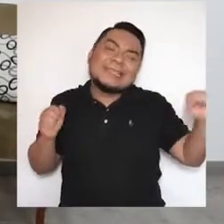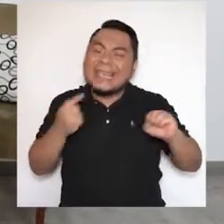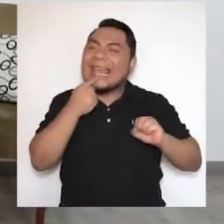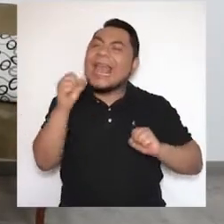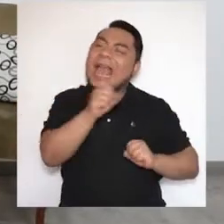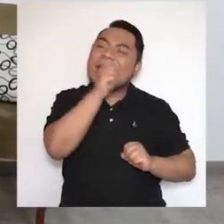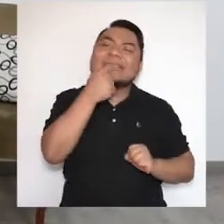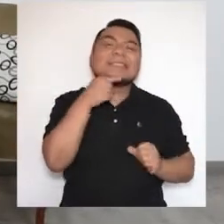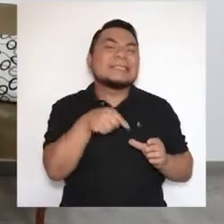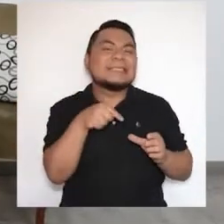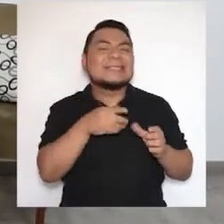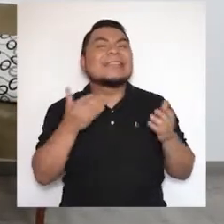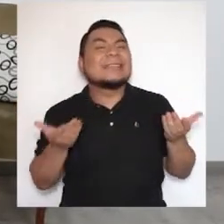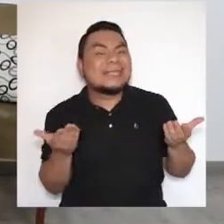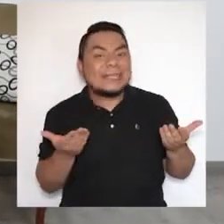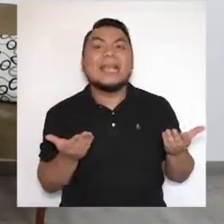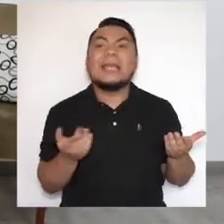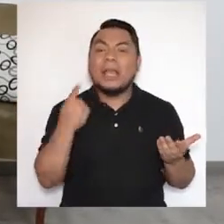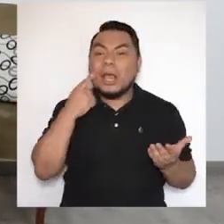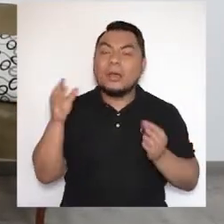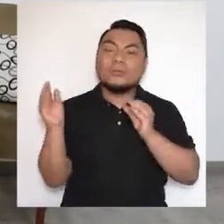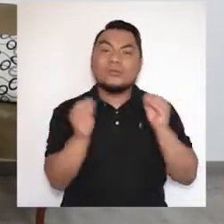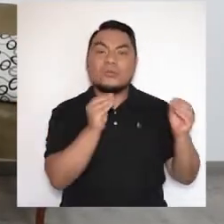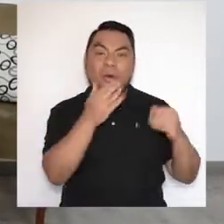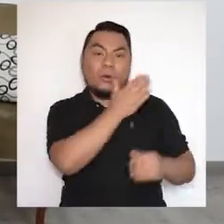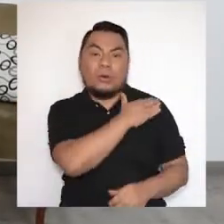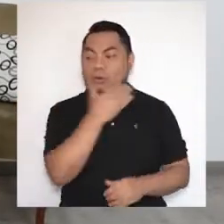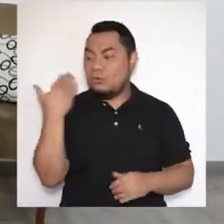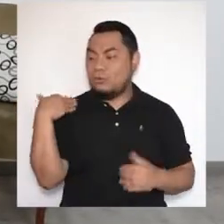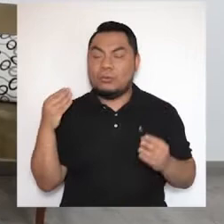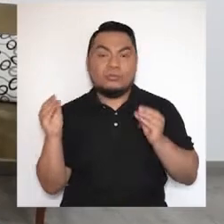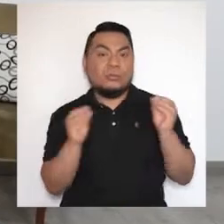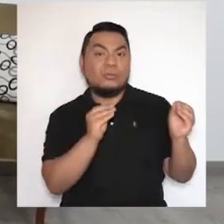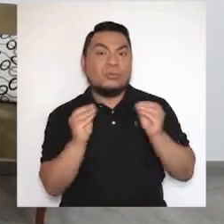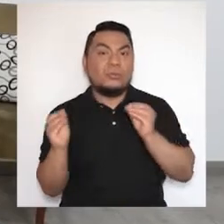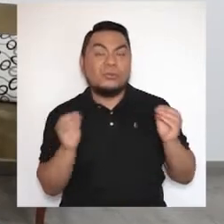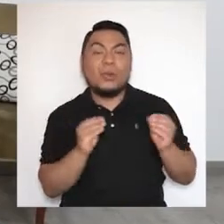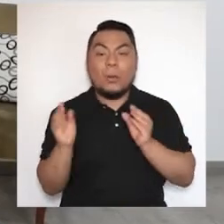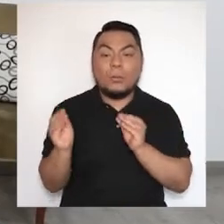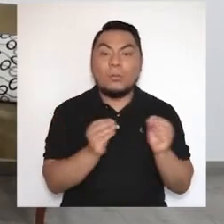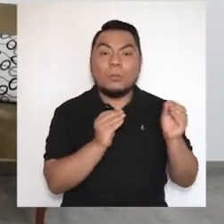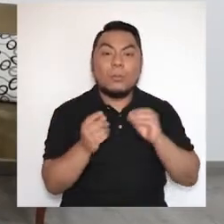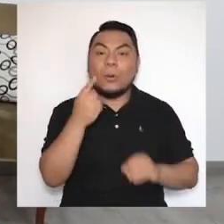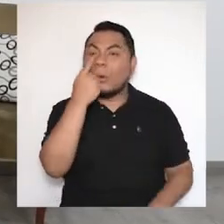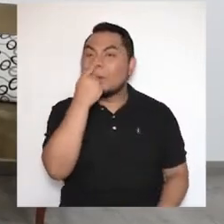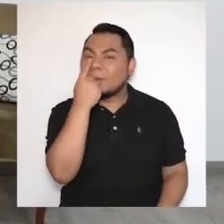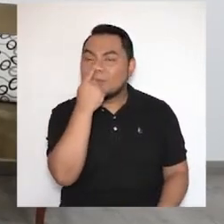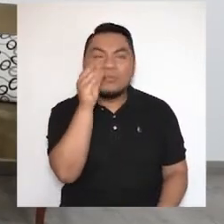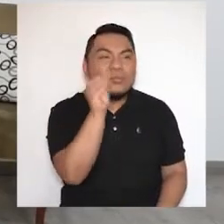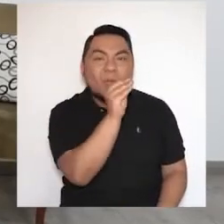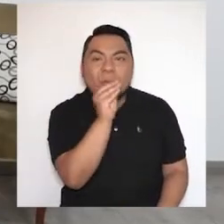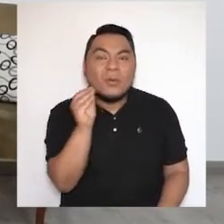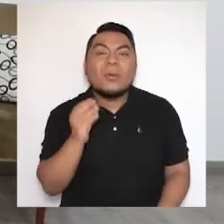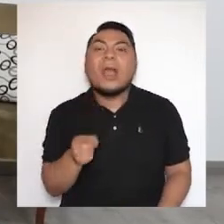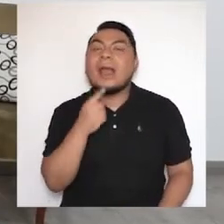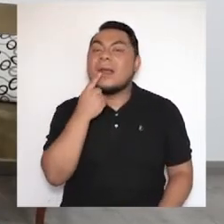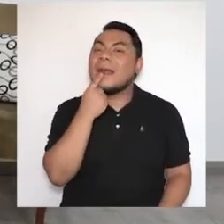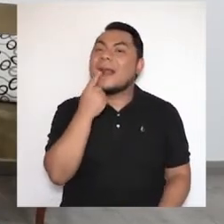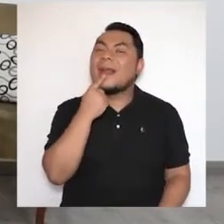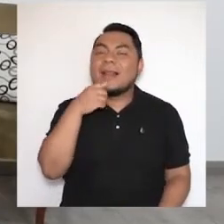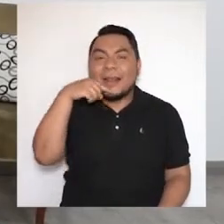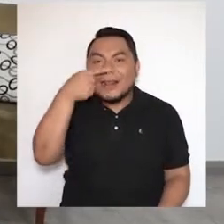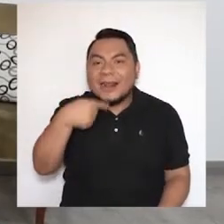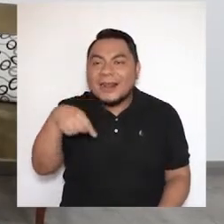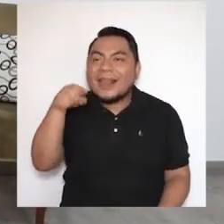así. Agita los hombros, mueve la nariz, saca la